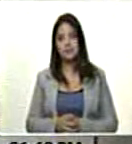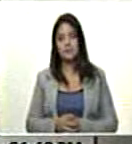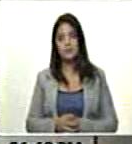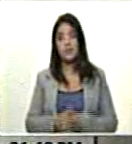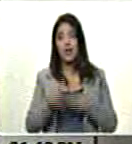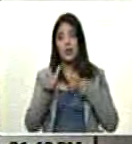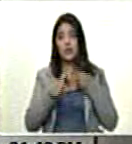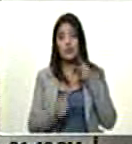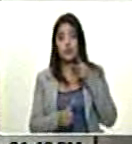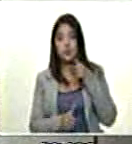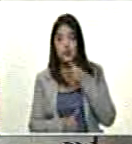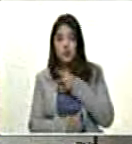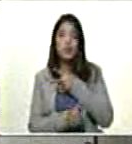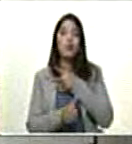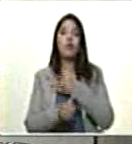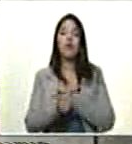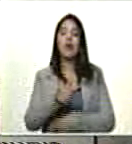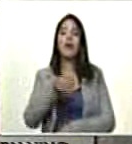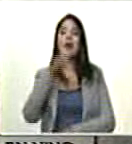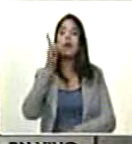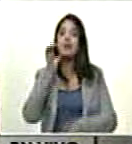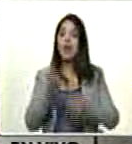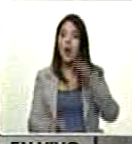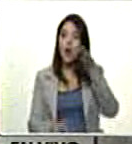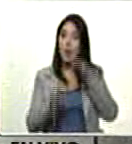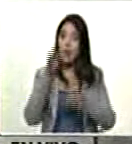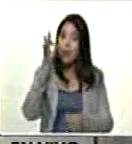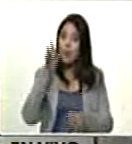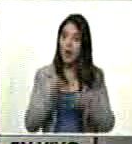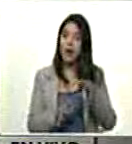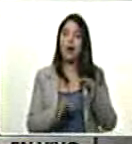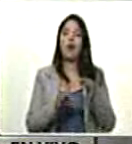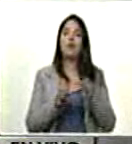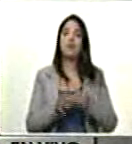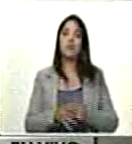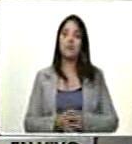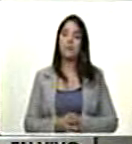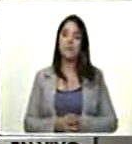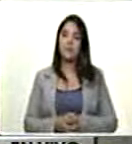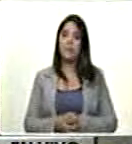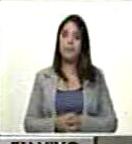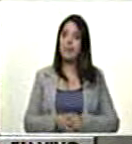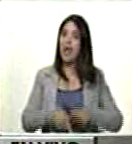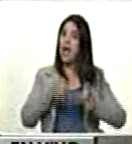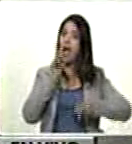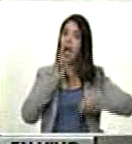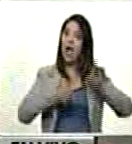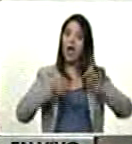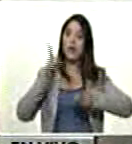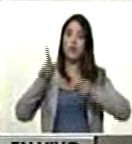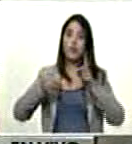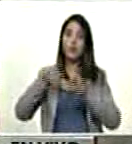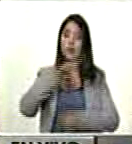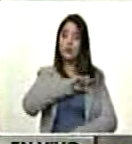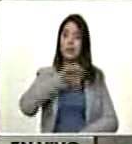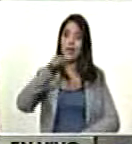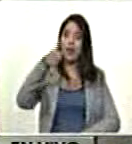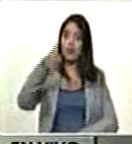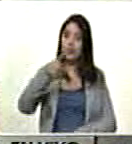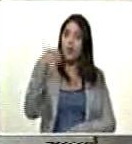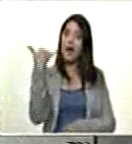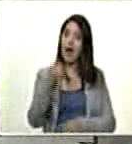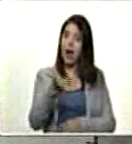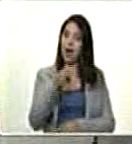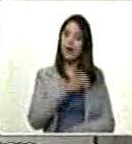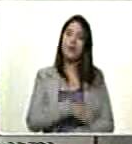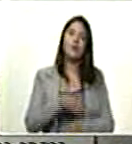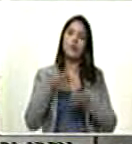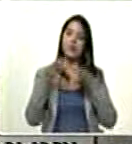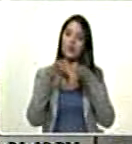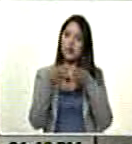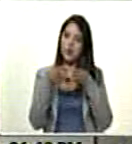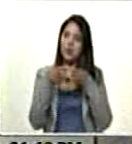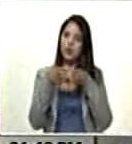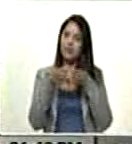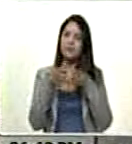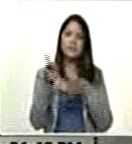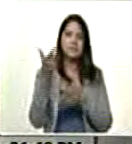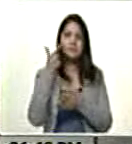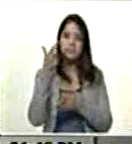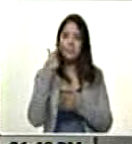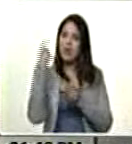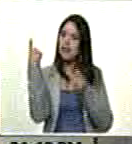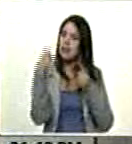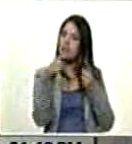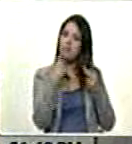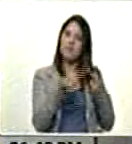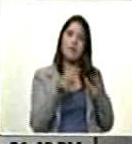subdirectores y abogados adjuntos. Algunos directores y subdirectores que tienen delegación fiscal estarán en los